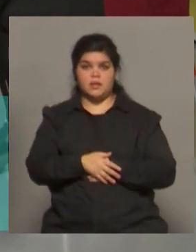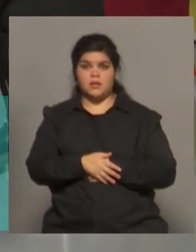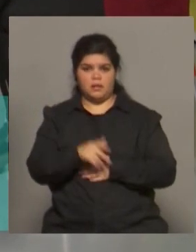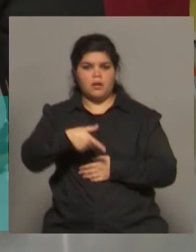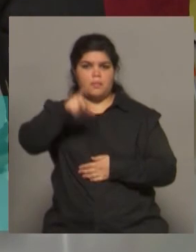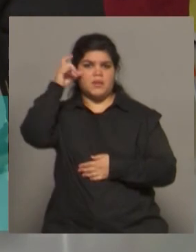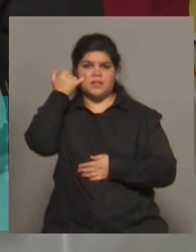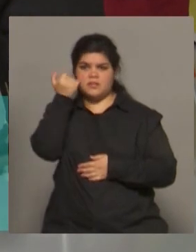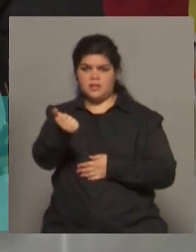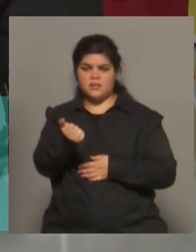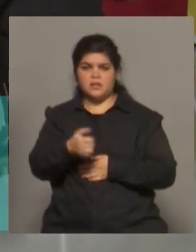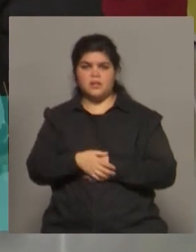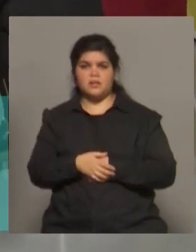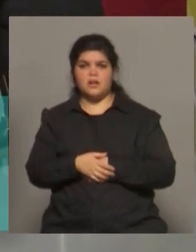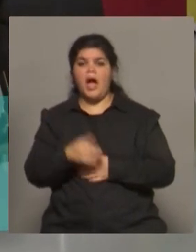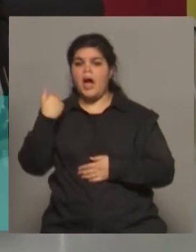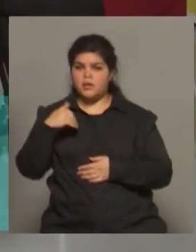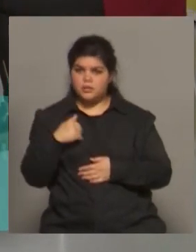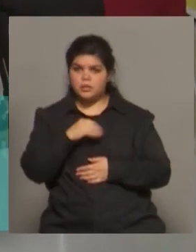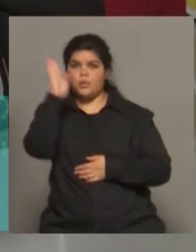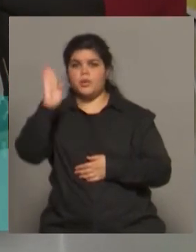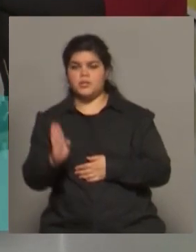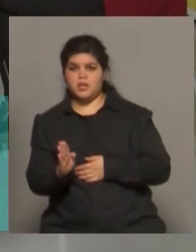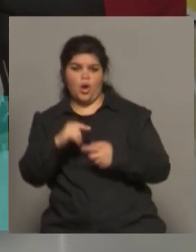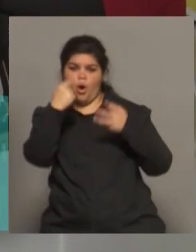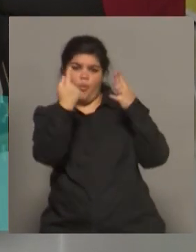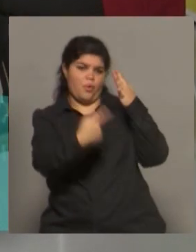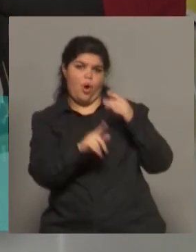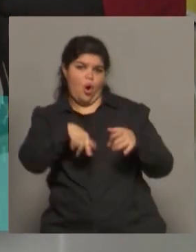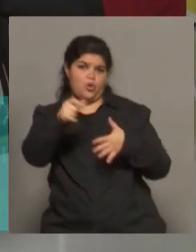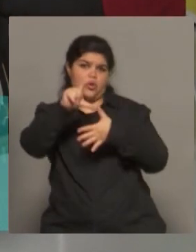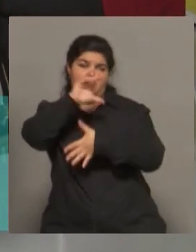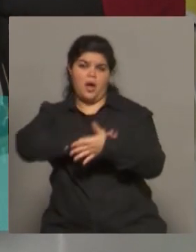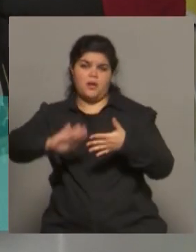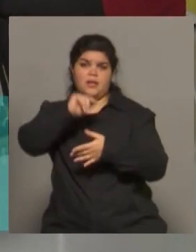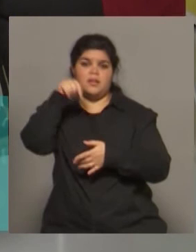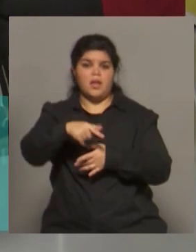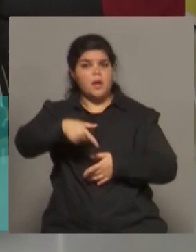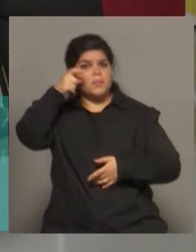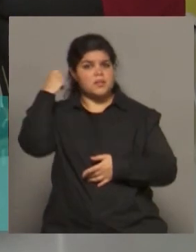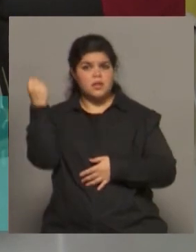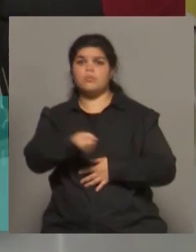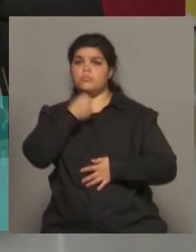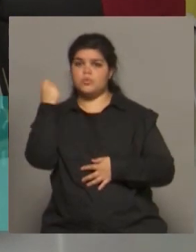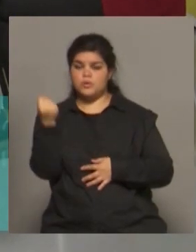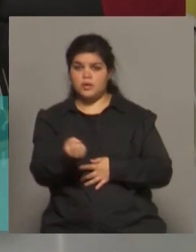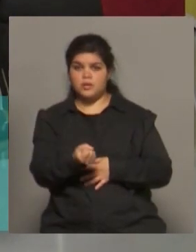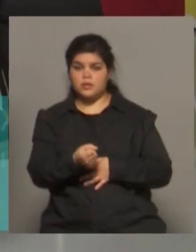experiencias que nos dejan tanto a los argentinos, a los brasileños y al resto de América Latina, experiencias que son muy valiosas, que